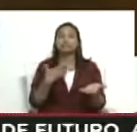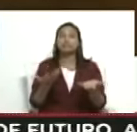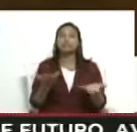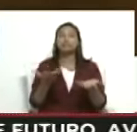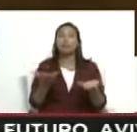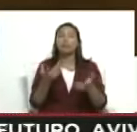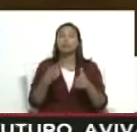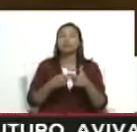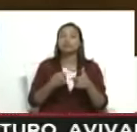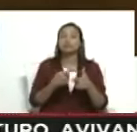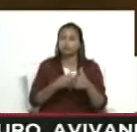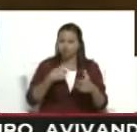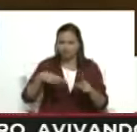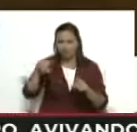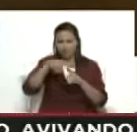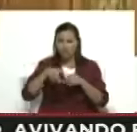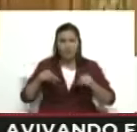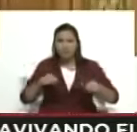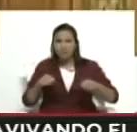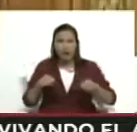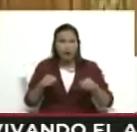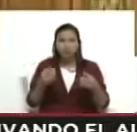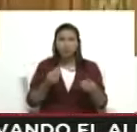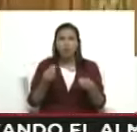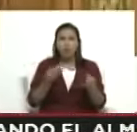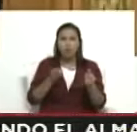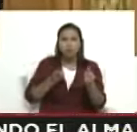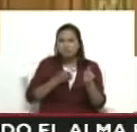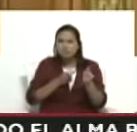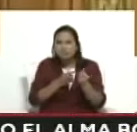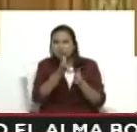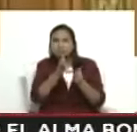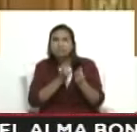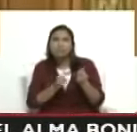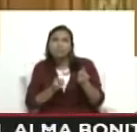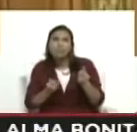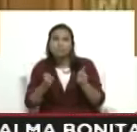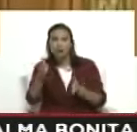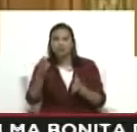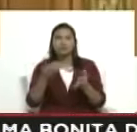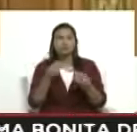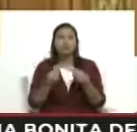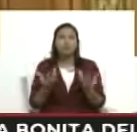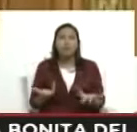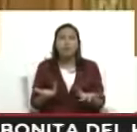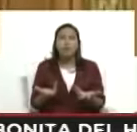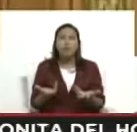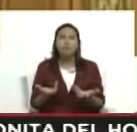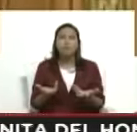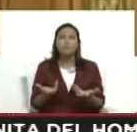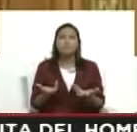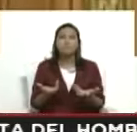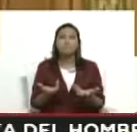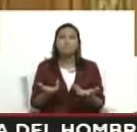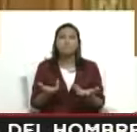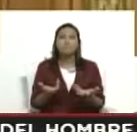Entonces agarramos la moto y no podíamos pasar por los carros. Y agarramos, y yo le digo, bueno, Carlos, vámonos al primer carro. Ah, bueno,